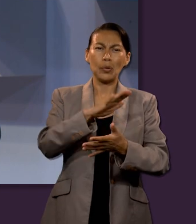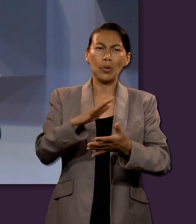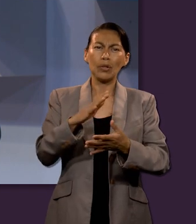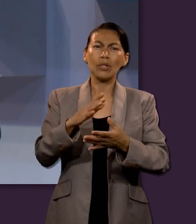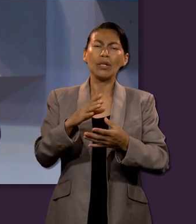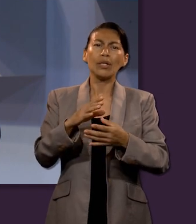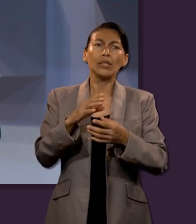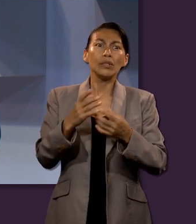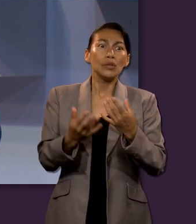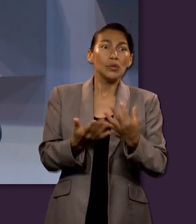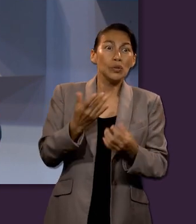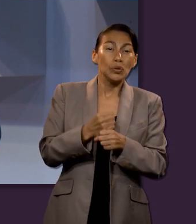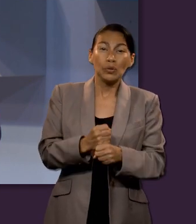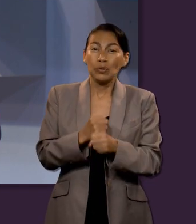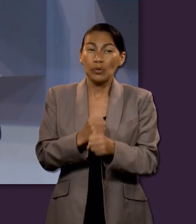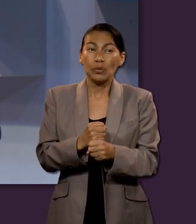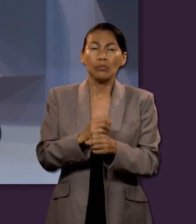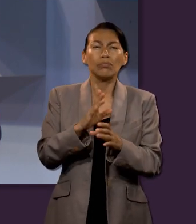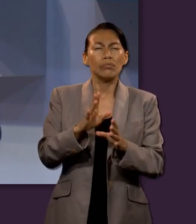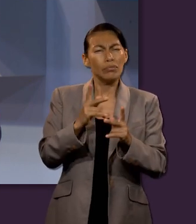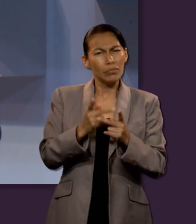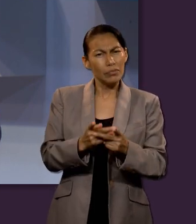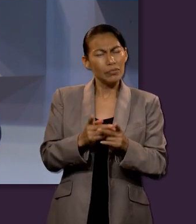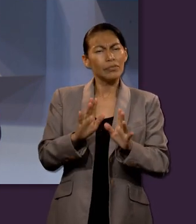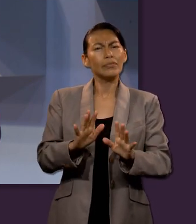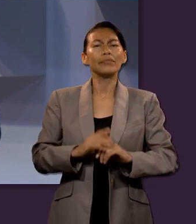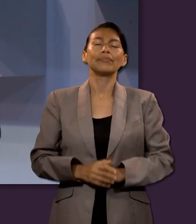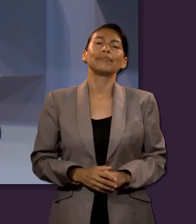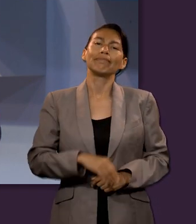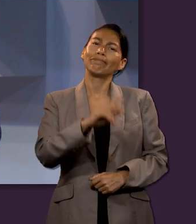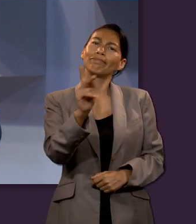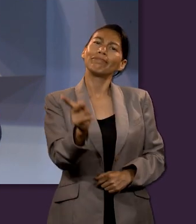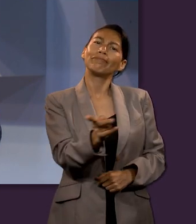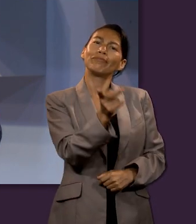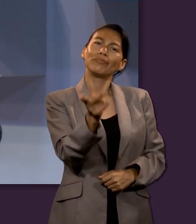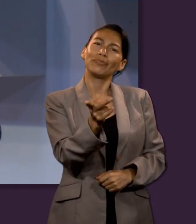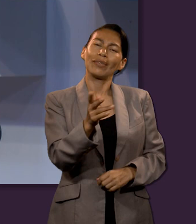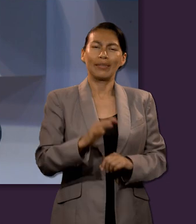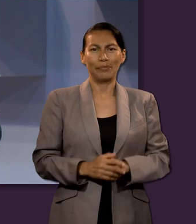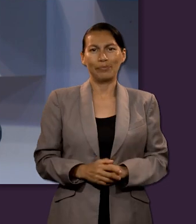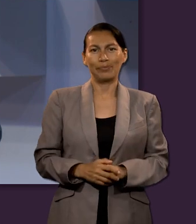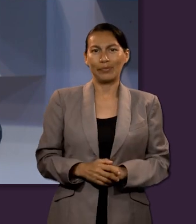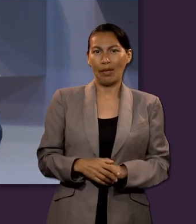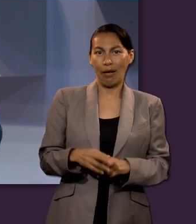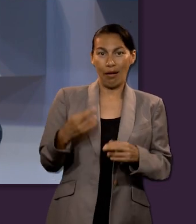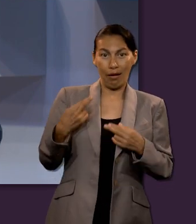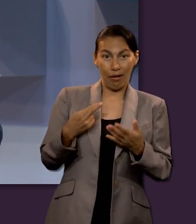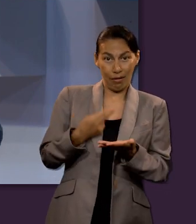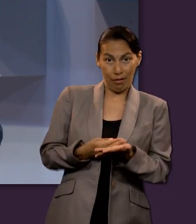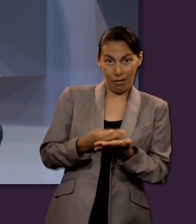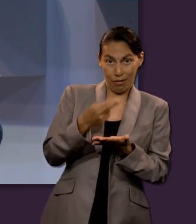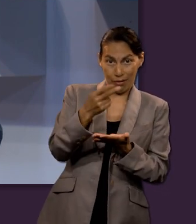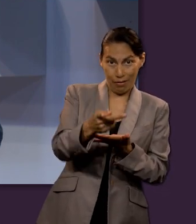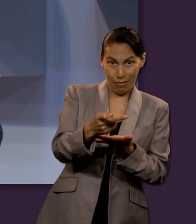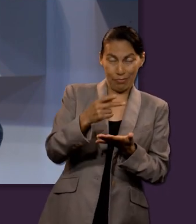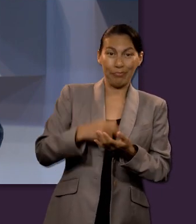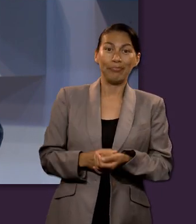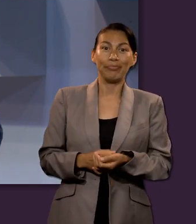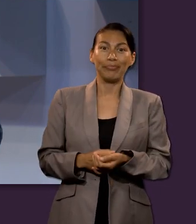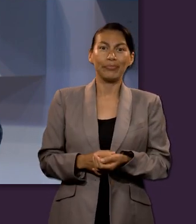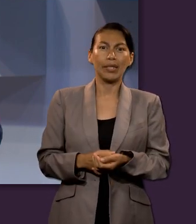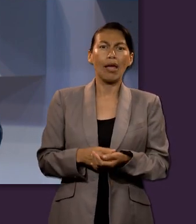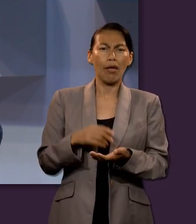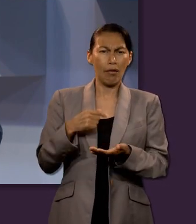crisol tengo una pregunta para usted es si yo trajera un regalo para ti pero decido